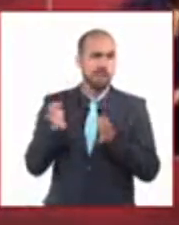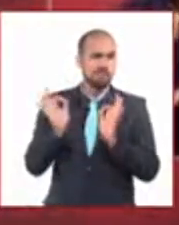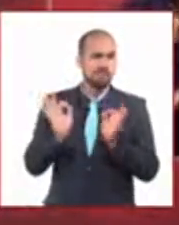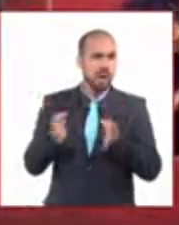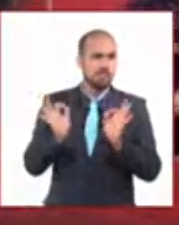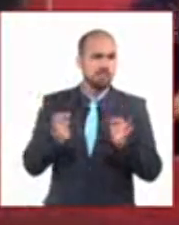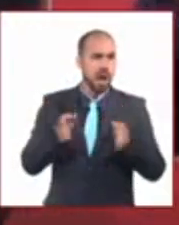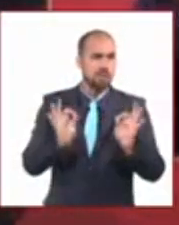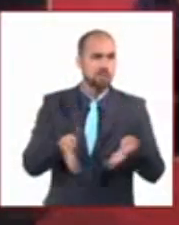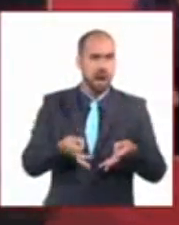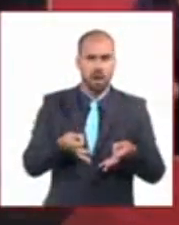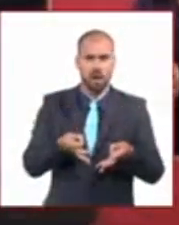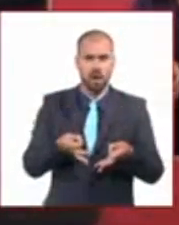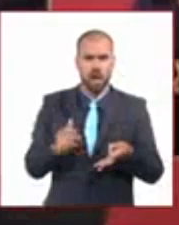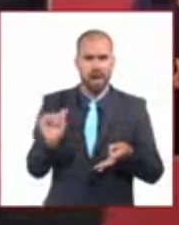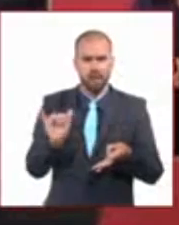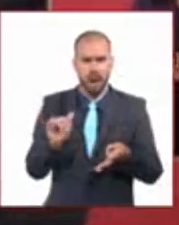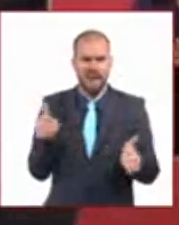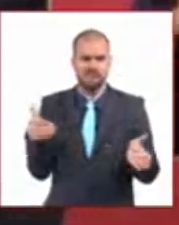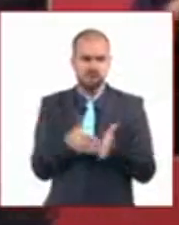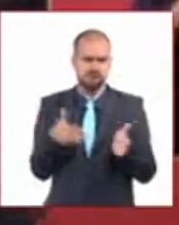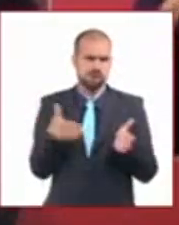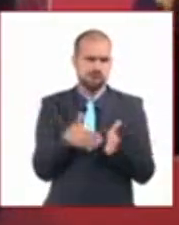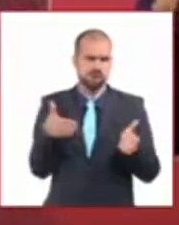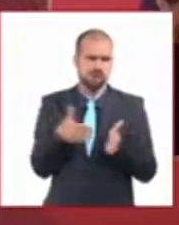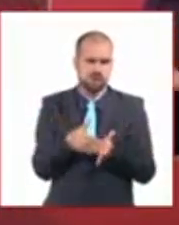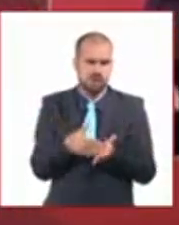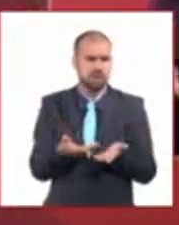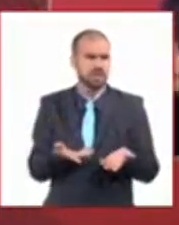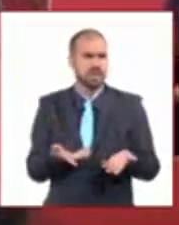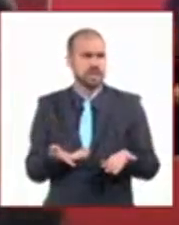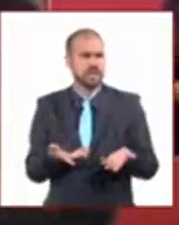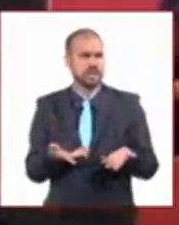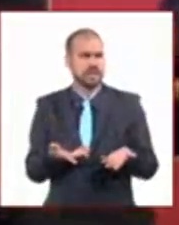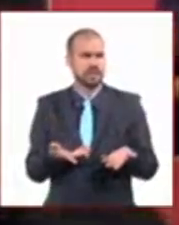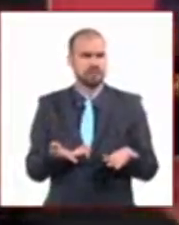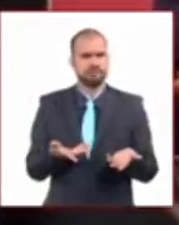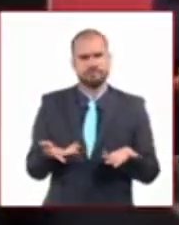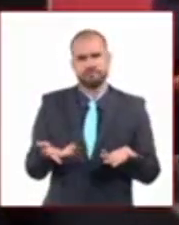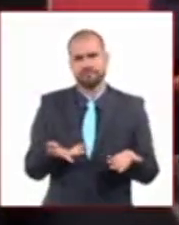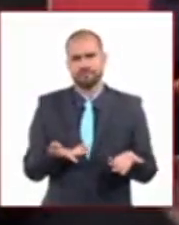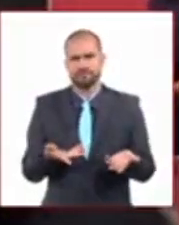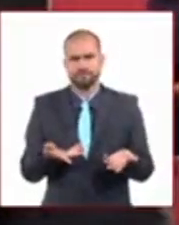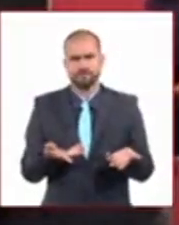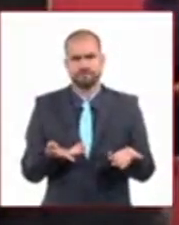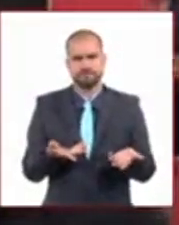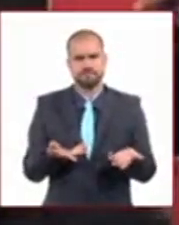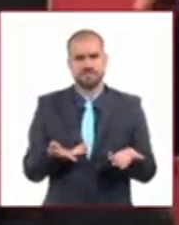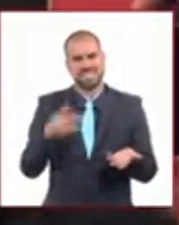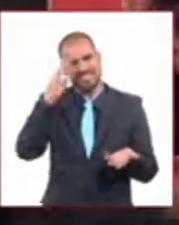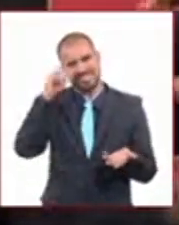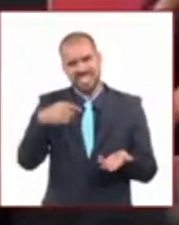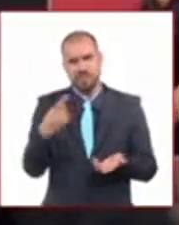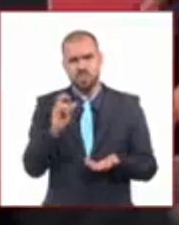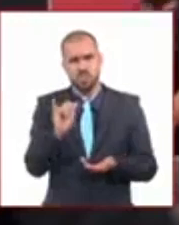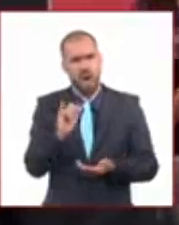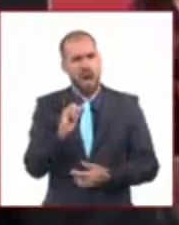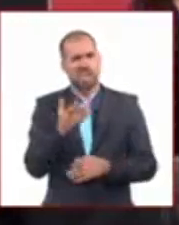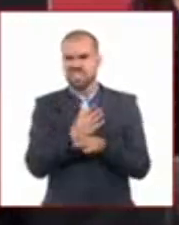de intervencionismo de falta de respeto